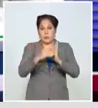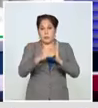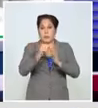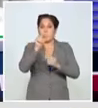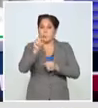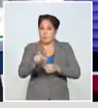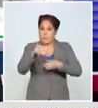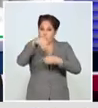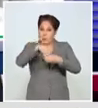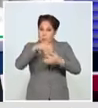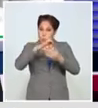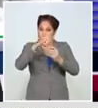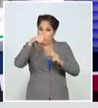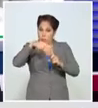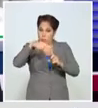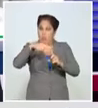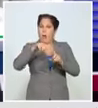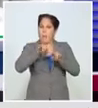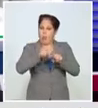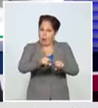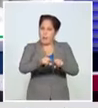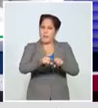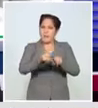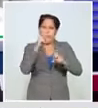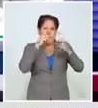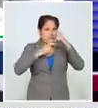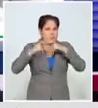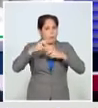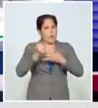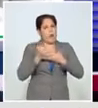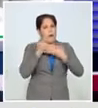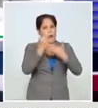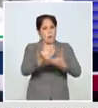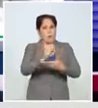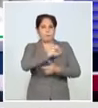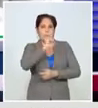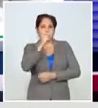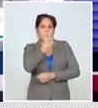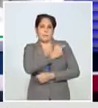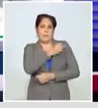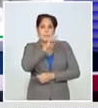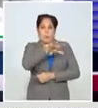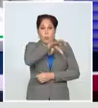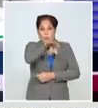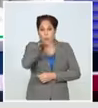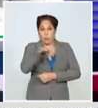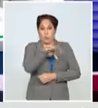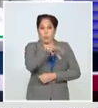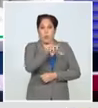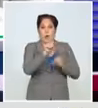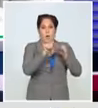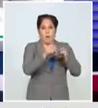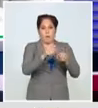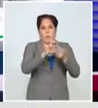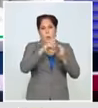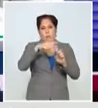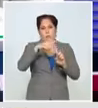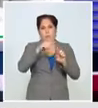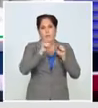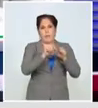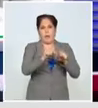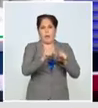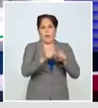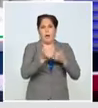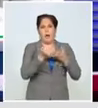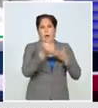formarán parte de esta investigación, para lo que se disponen 5 sitios clínicos en esa región más oriental de Cuba, el Alto